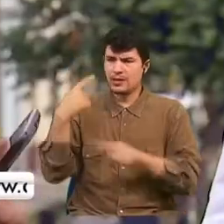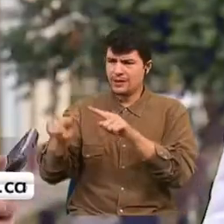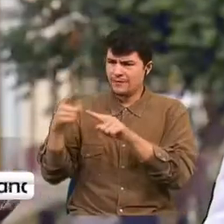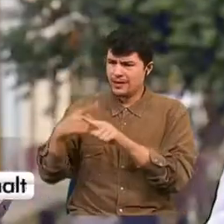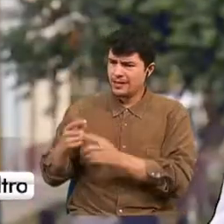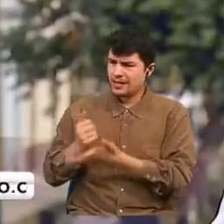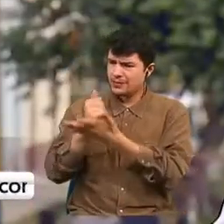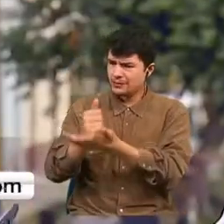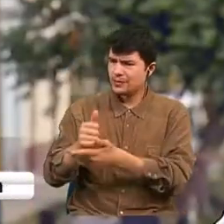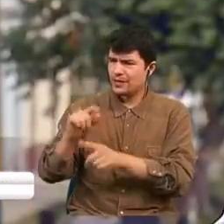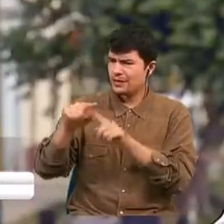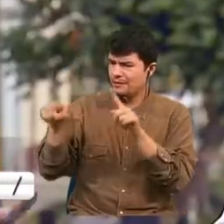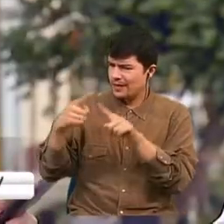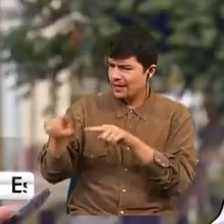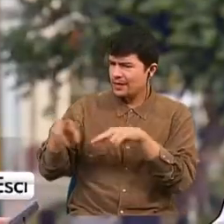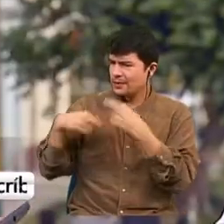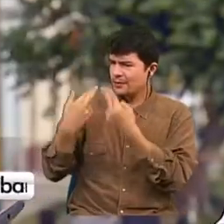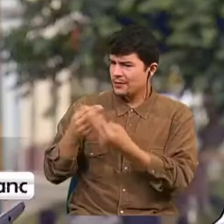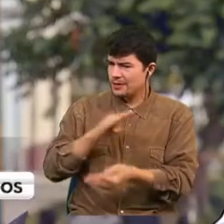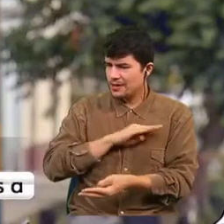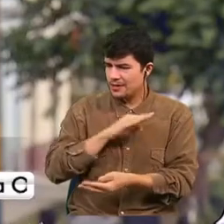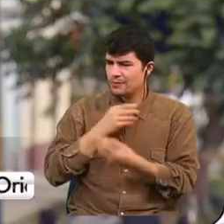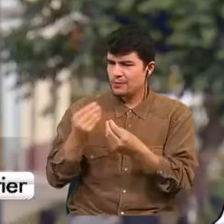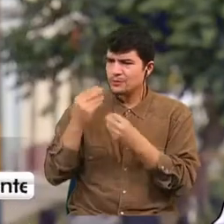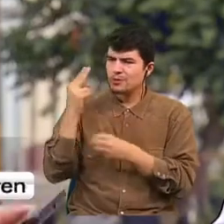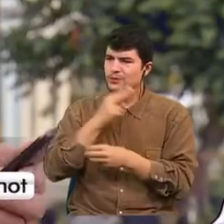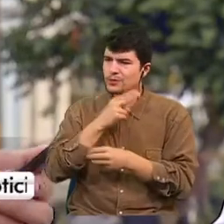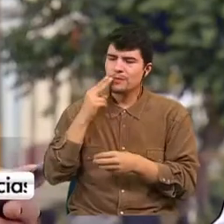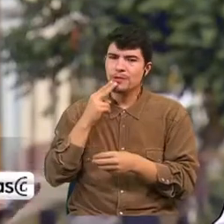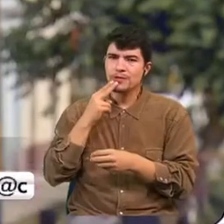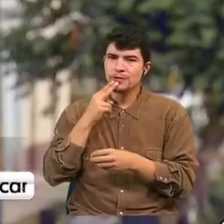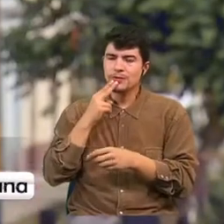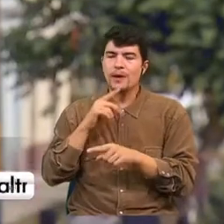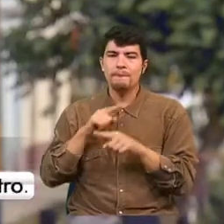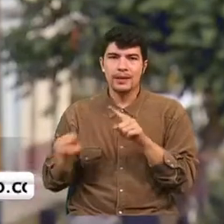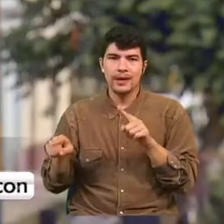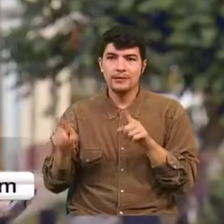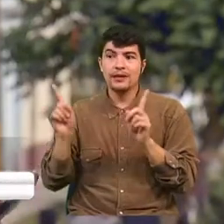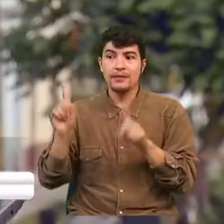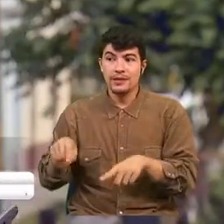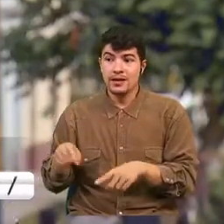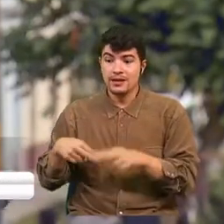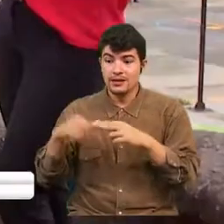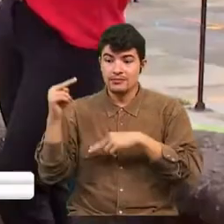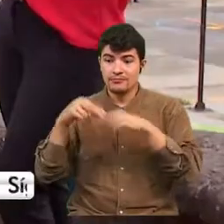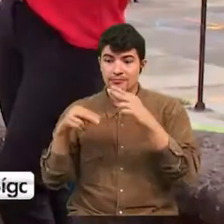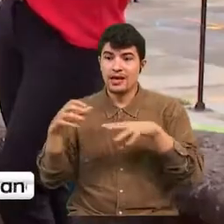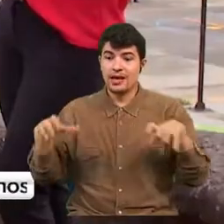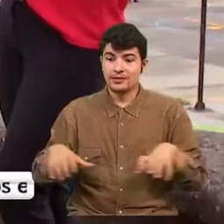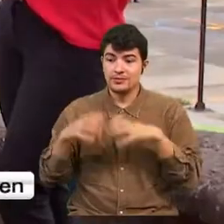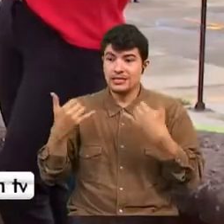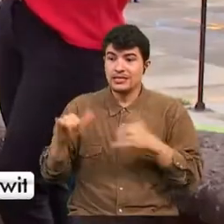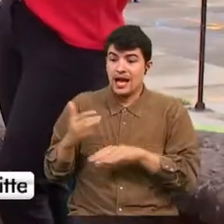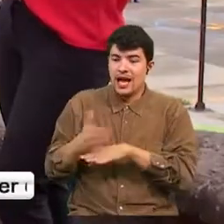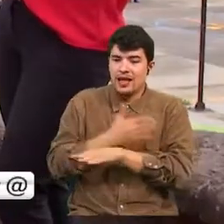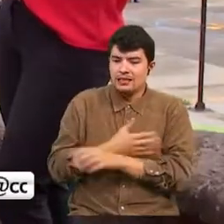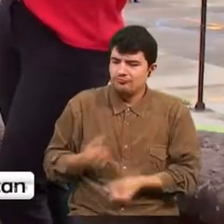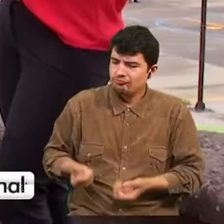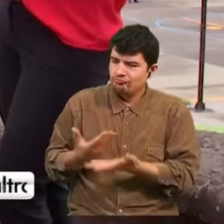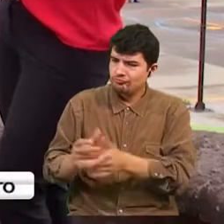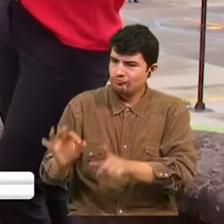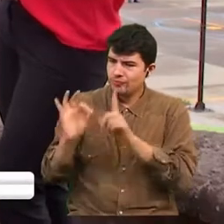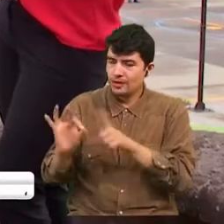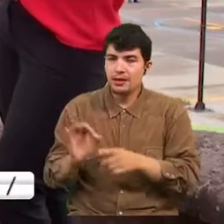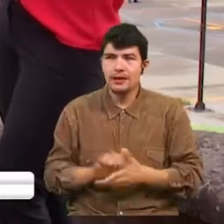ayudas, muchas las reuniones con los alcaldes, muchos los compromisos pactados, pero también muchas las obras y las acciones ya entregadas y puestas en manos de los alcaldes,